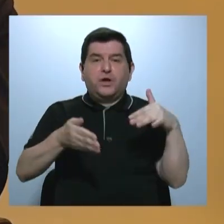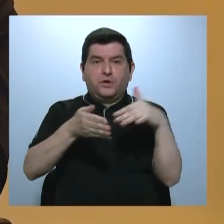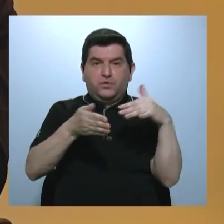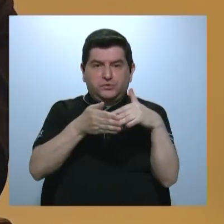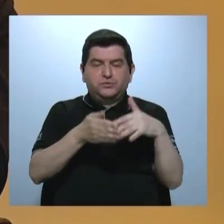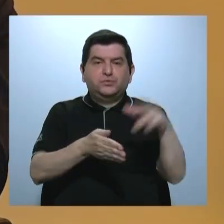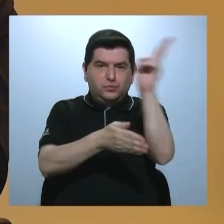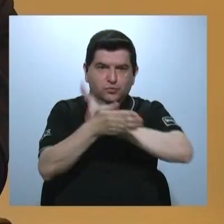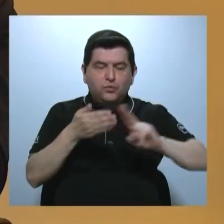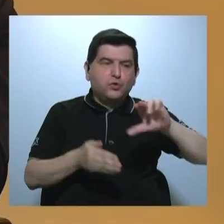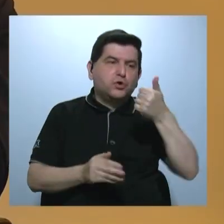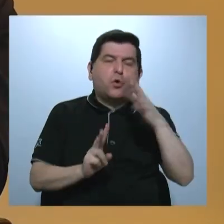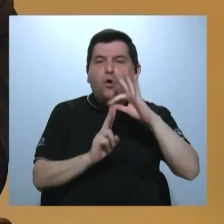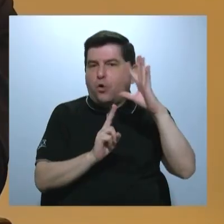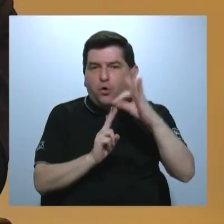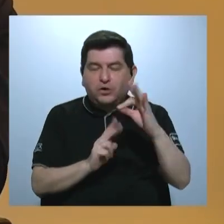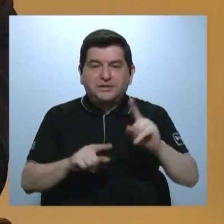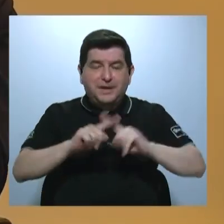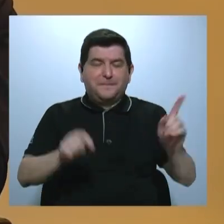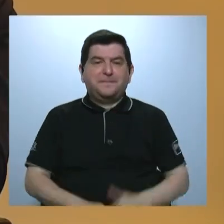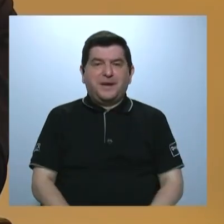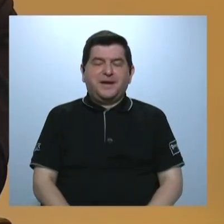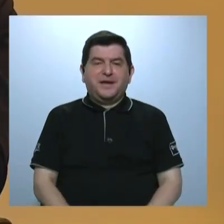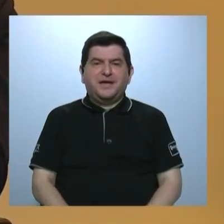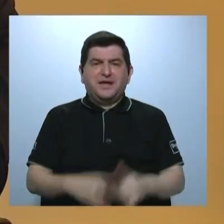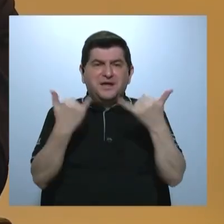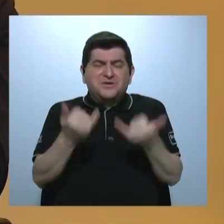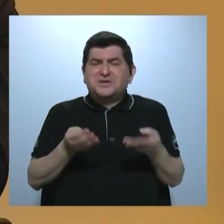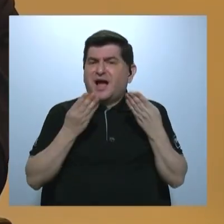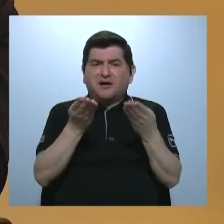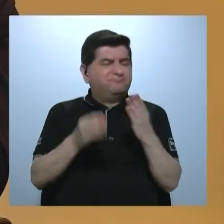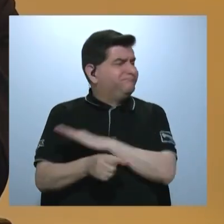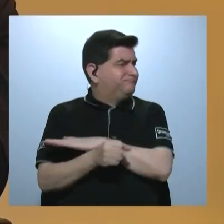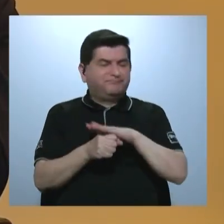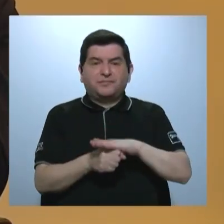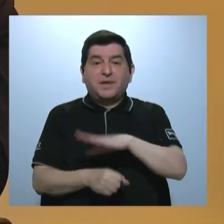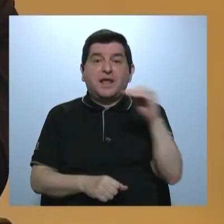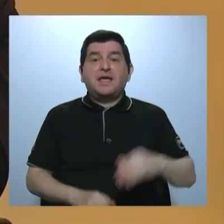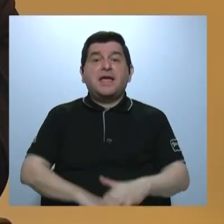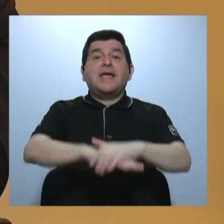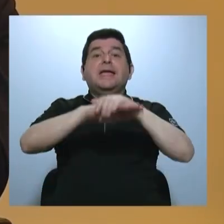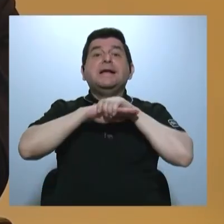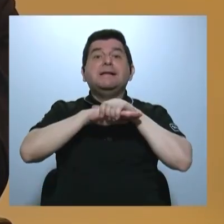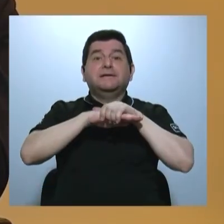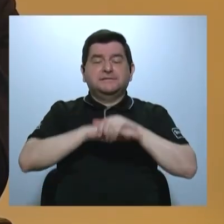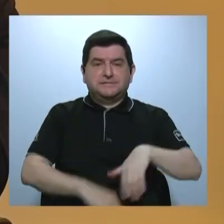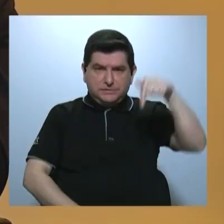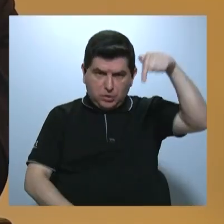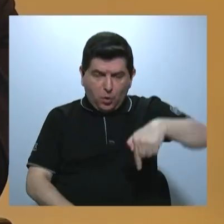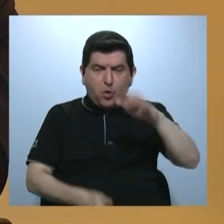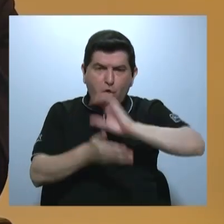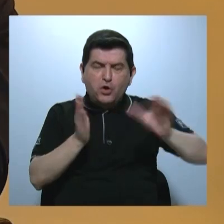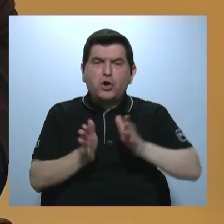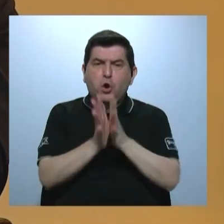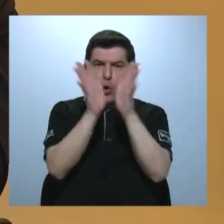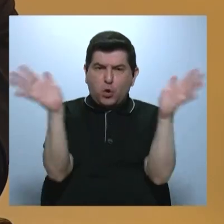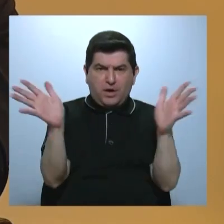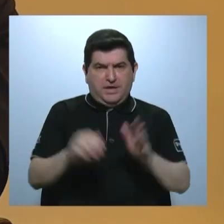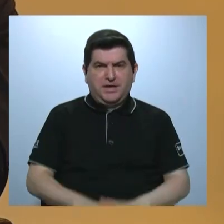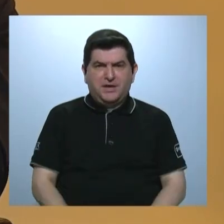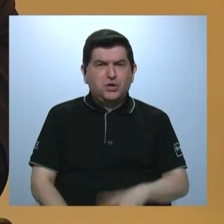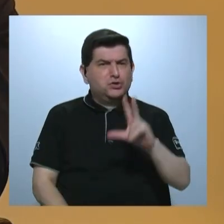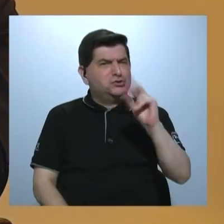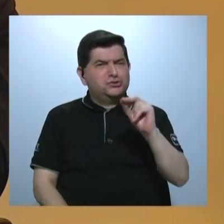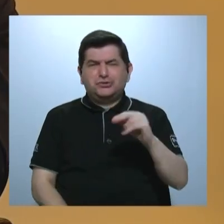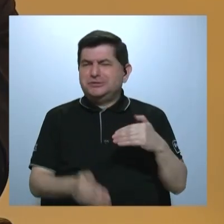hay otro tipo de alternativas, pero el bachillerato en sí mismo ya no es suficiente, y el nivel de inglés. El inglés que hoy por hoy en los colegios públicos no está